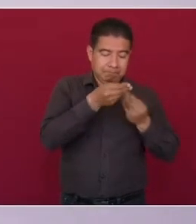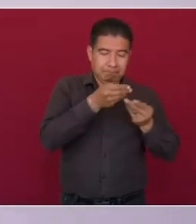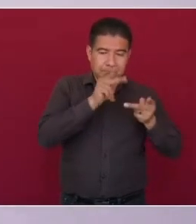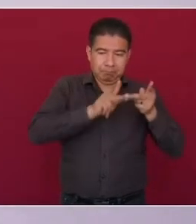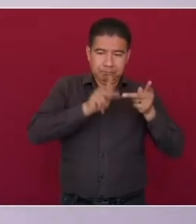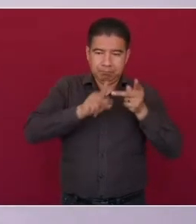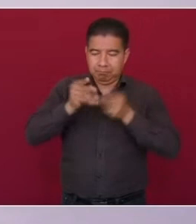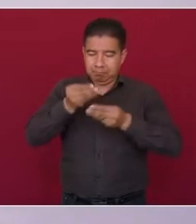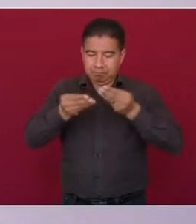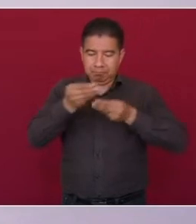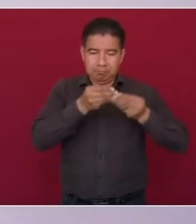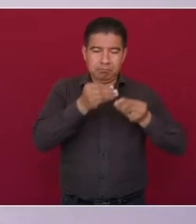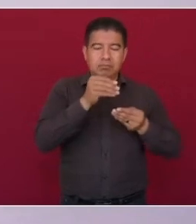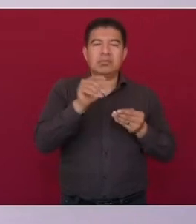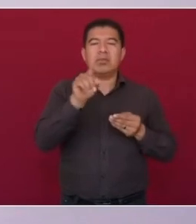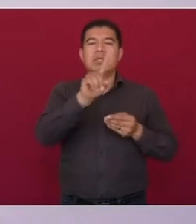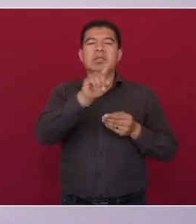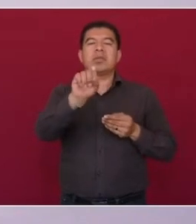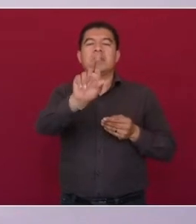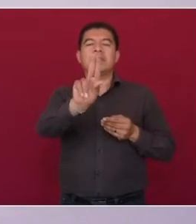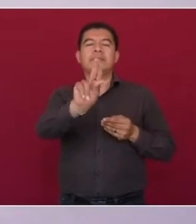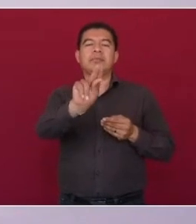por